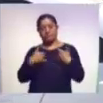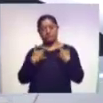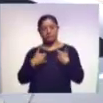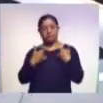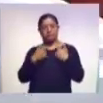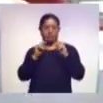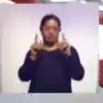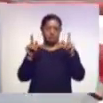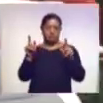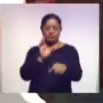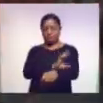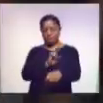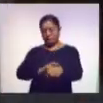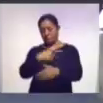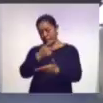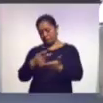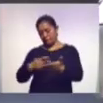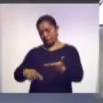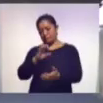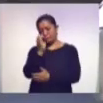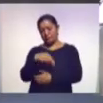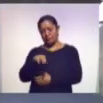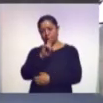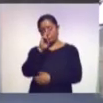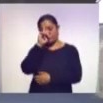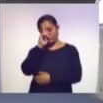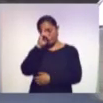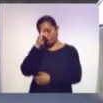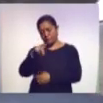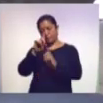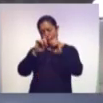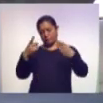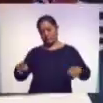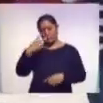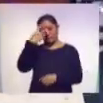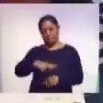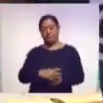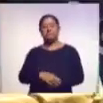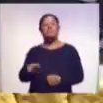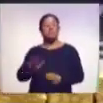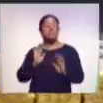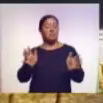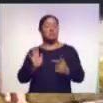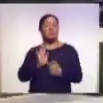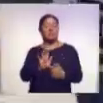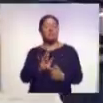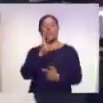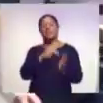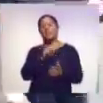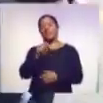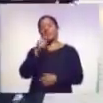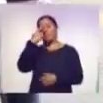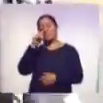tlaxcaltecas coordinados por el Programa de las Naciones Unidas para el Desarrollo en México. Estará disponible en 2020 para